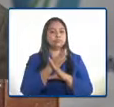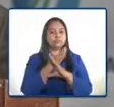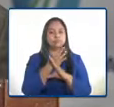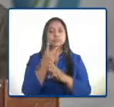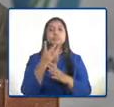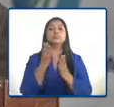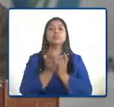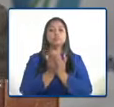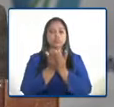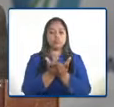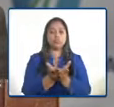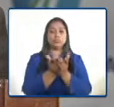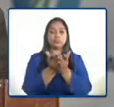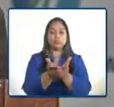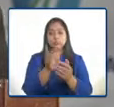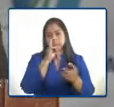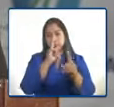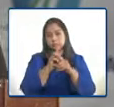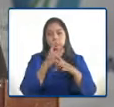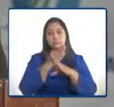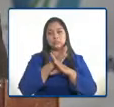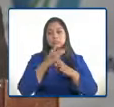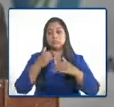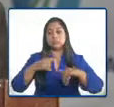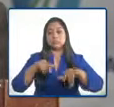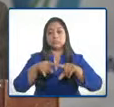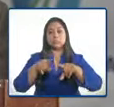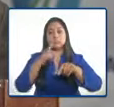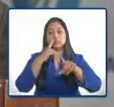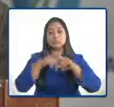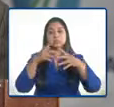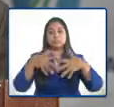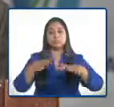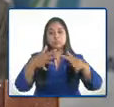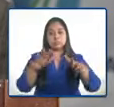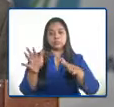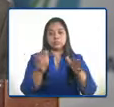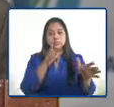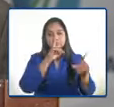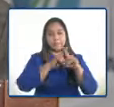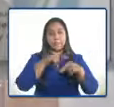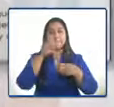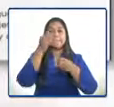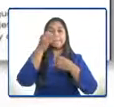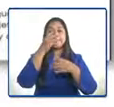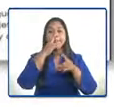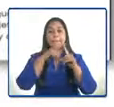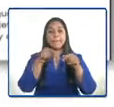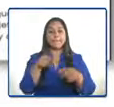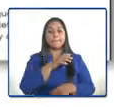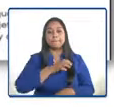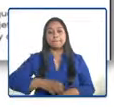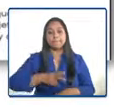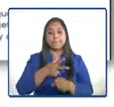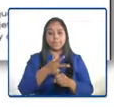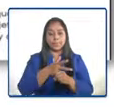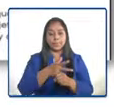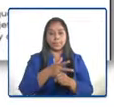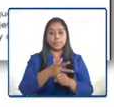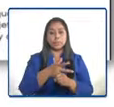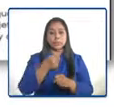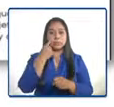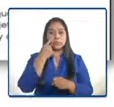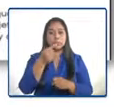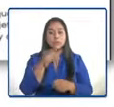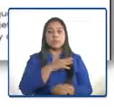Buques y de las Instalaciones Portuarias. Quiero comentarles que el Estado de Guatemala, por conducto del